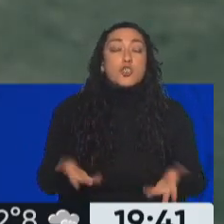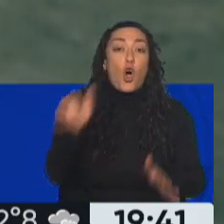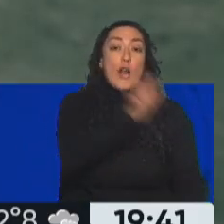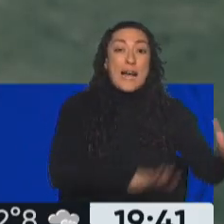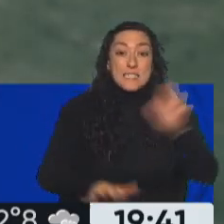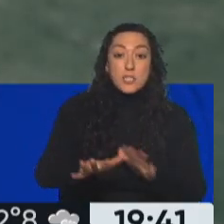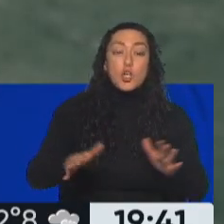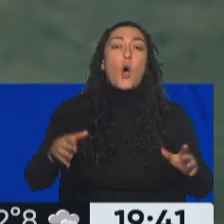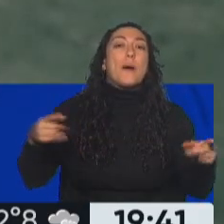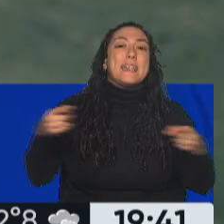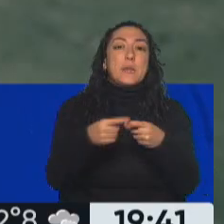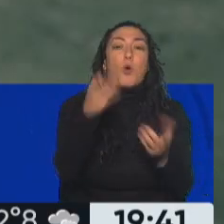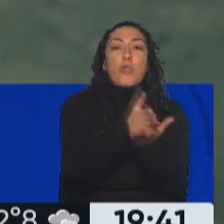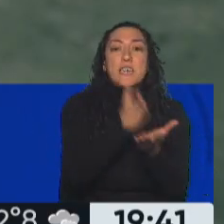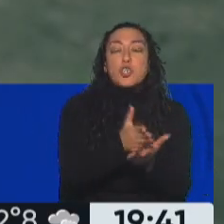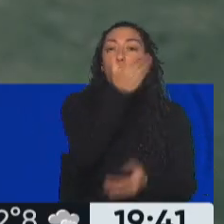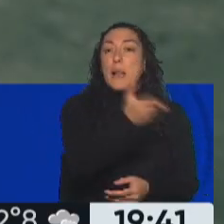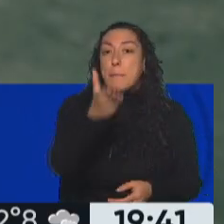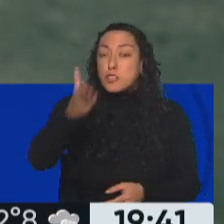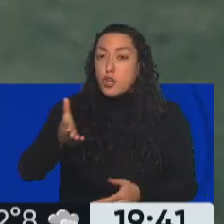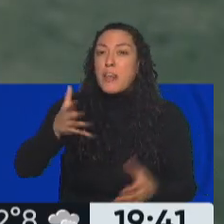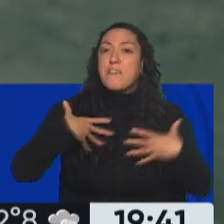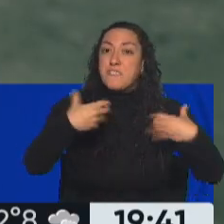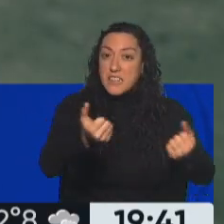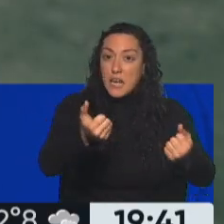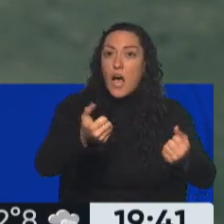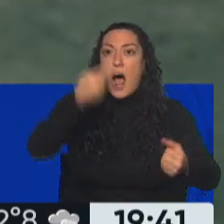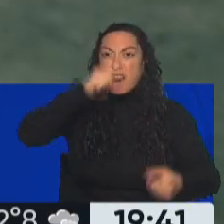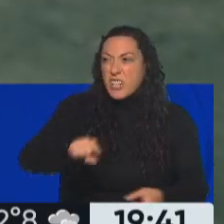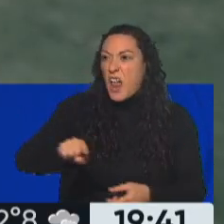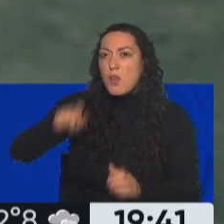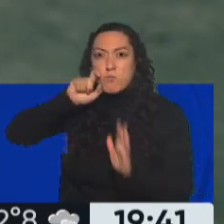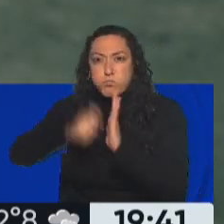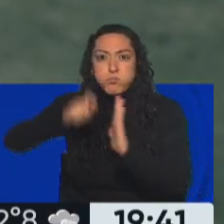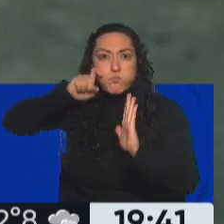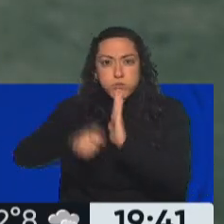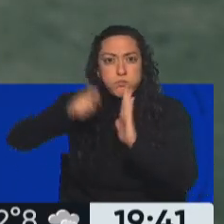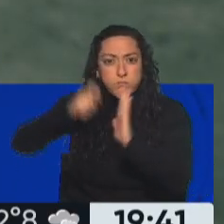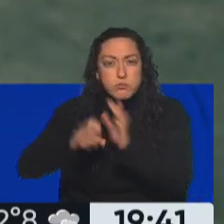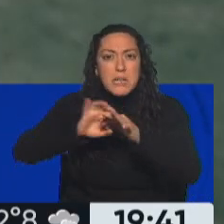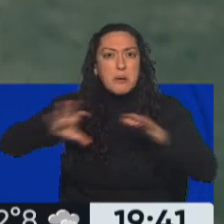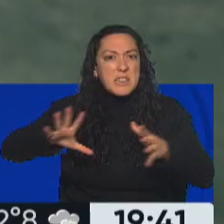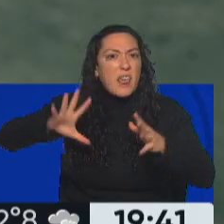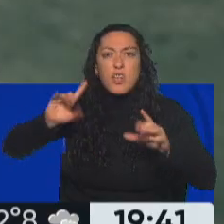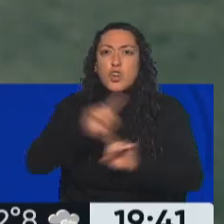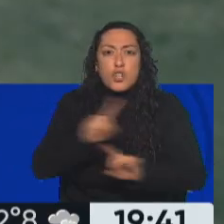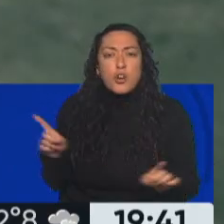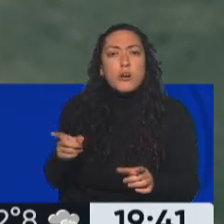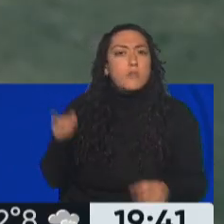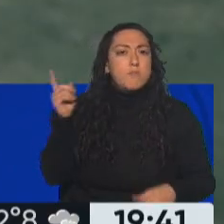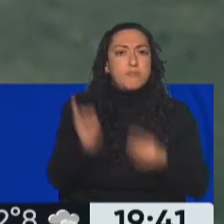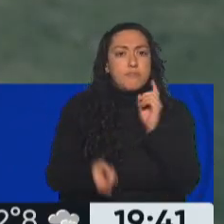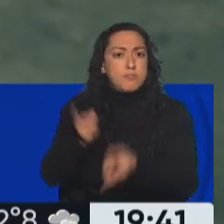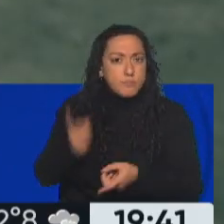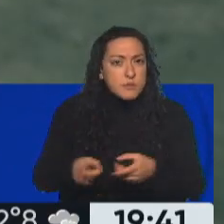para defender los derechos del hombre ha sido una de las principales propulsoras de la violación sistemática de la libertad, como por ejemplo con las